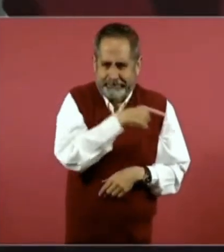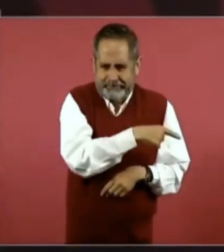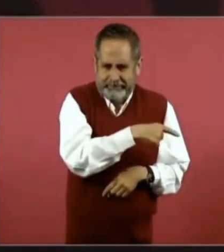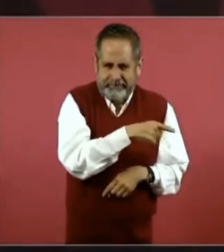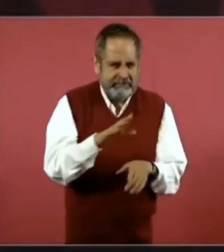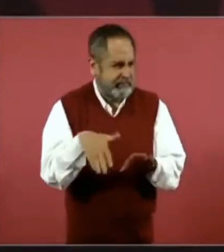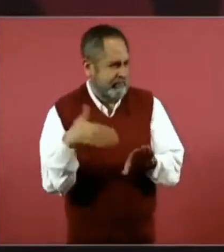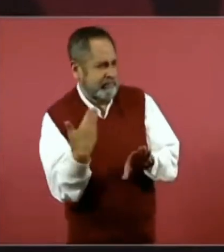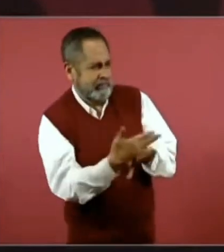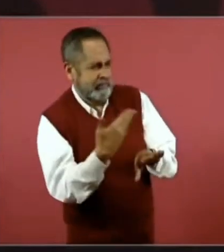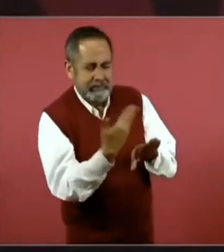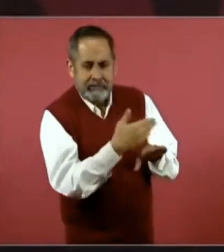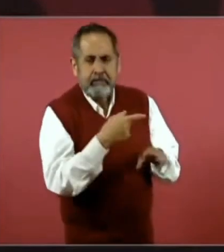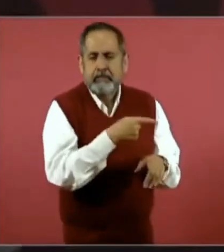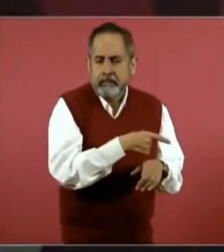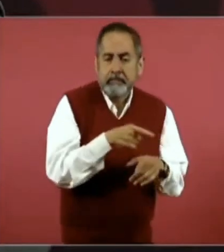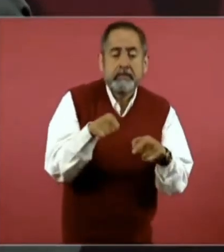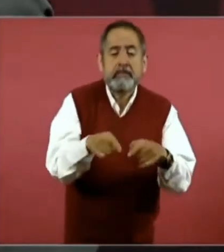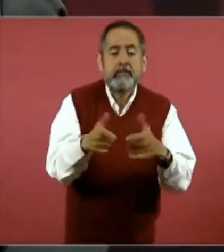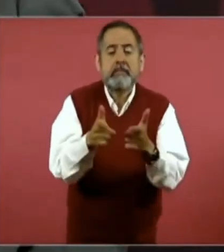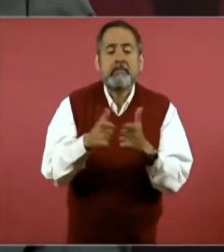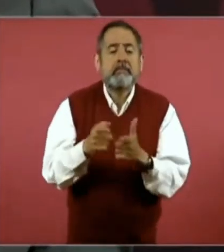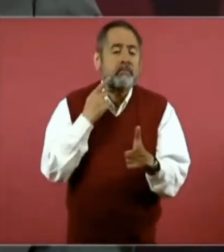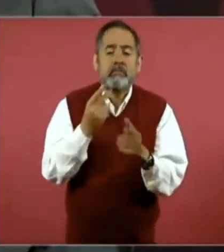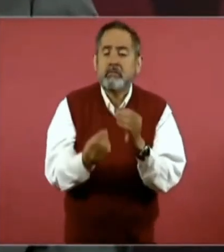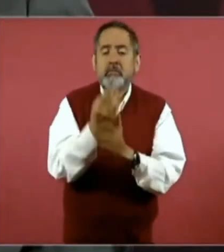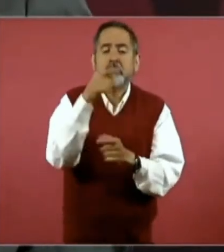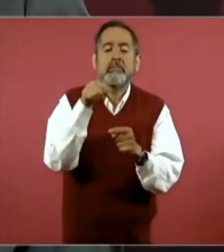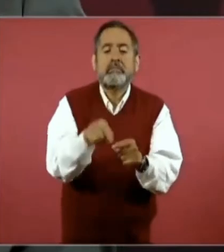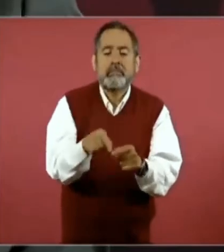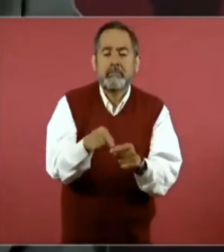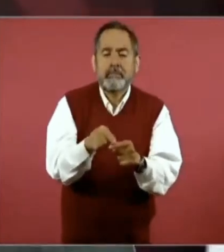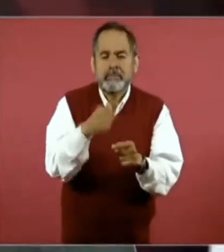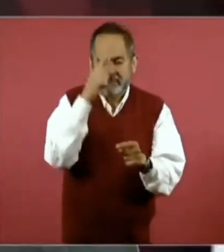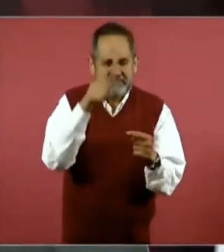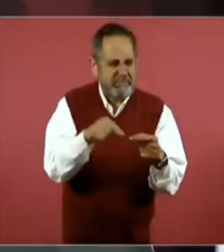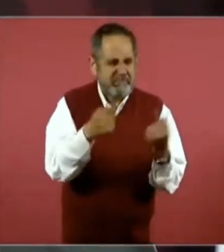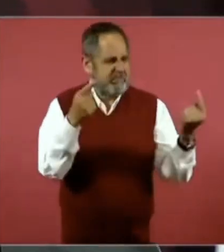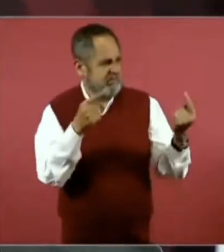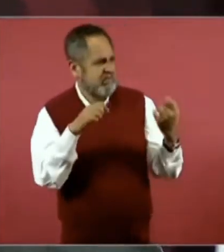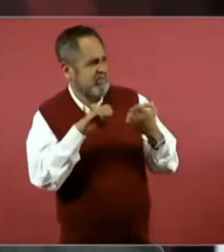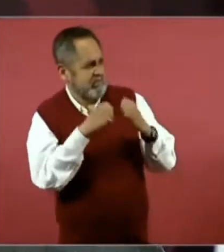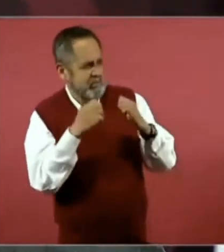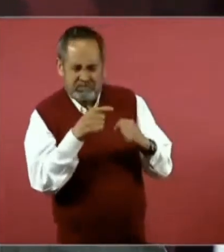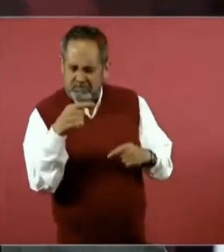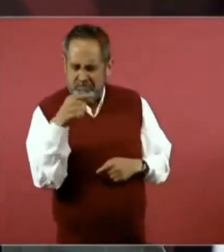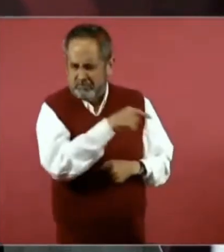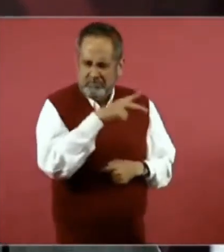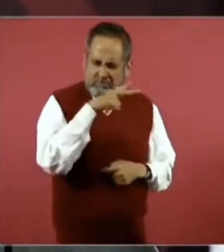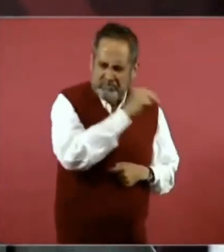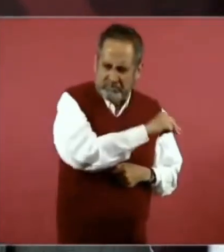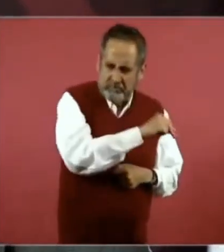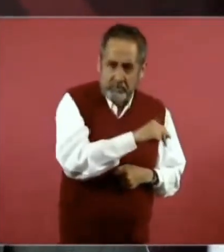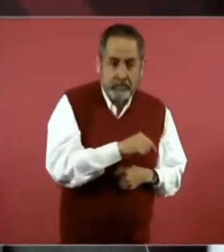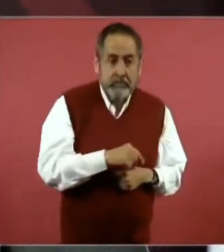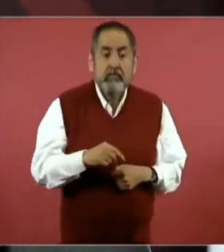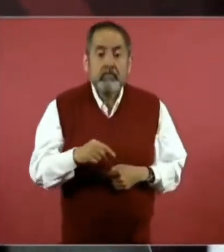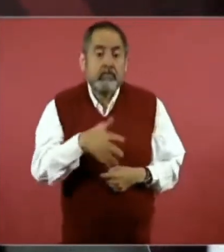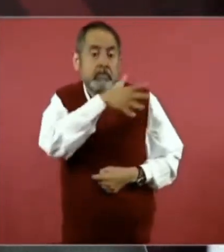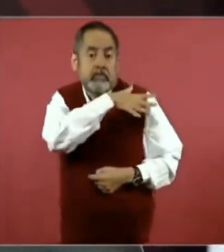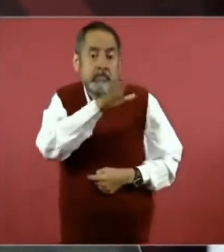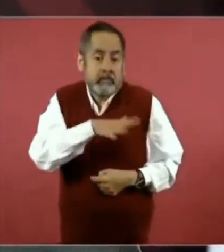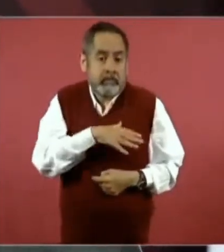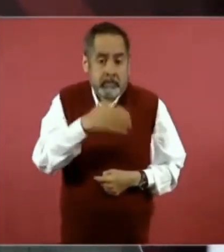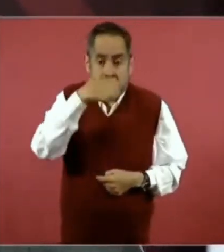y patriótica del general Cárdenas, para oponerse a la expropiación petrolera.